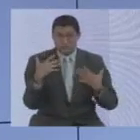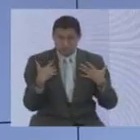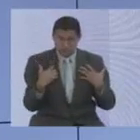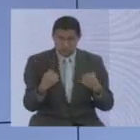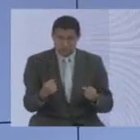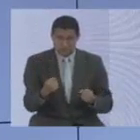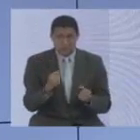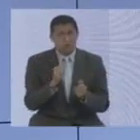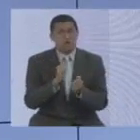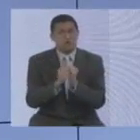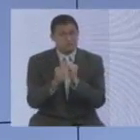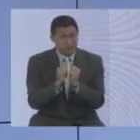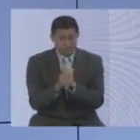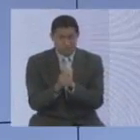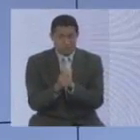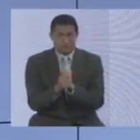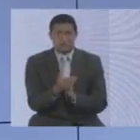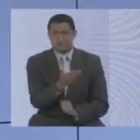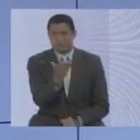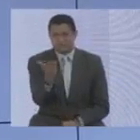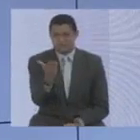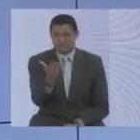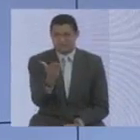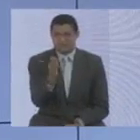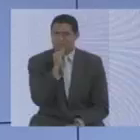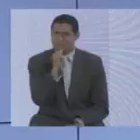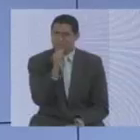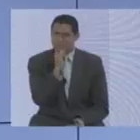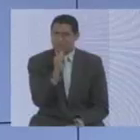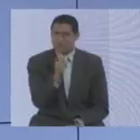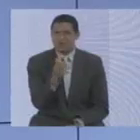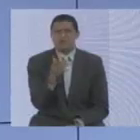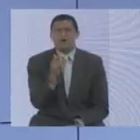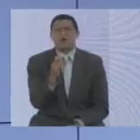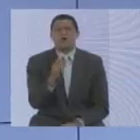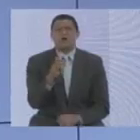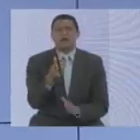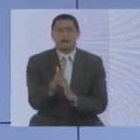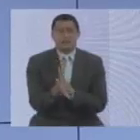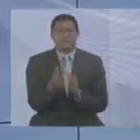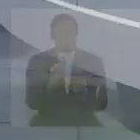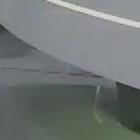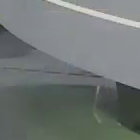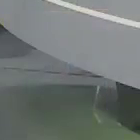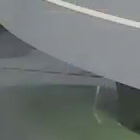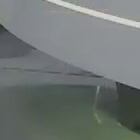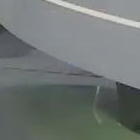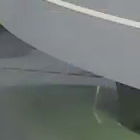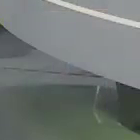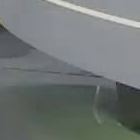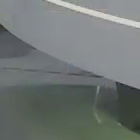deporte salud marín y ya nani pérez tienen toda la información y todo lo que ha sido noticia en esta materia